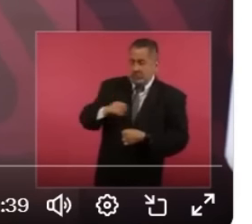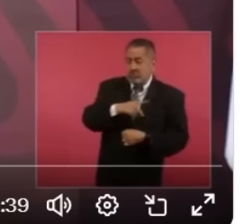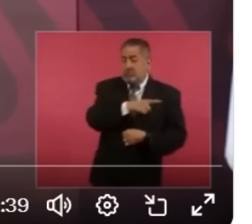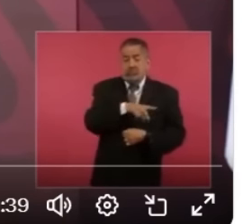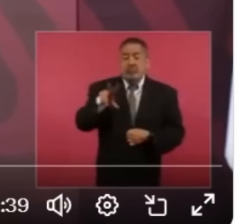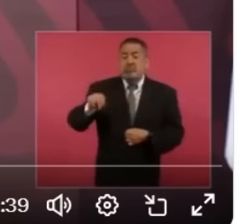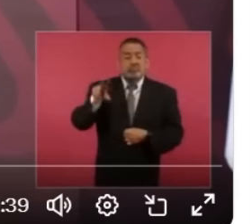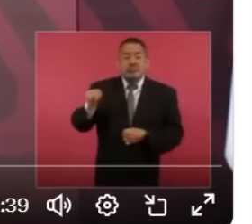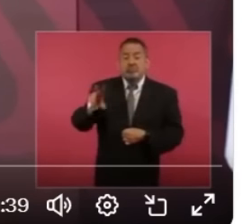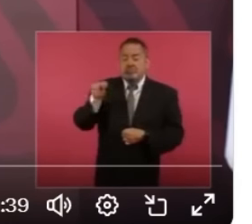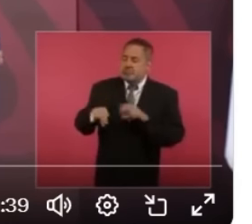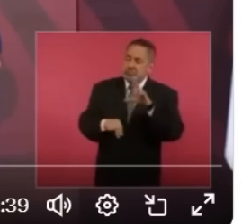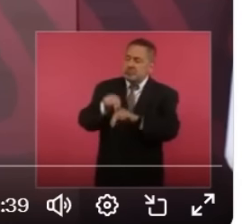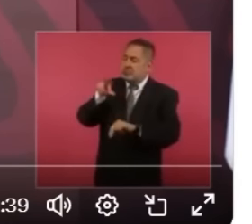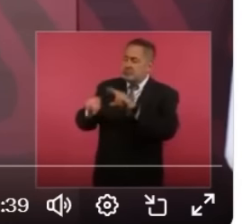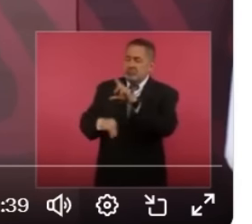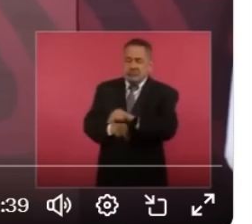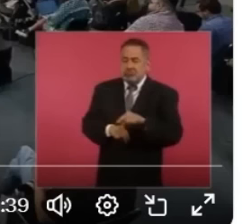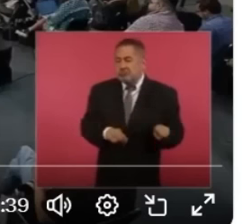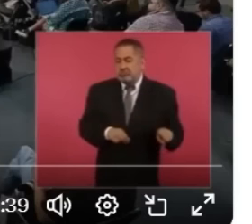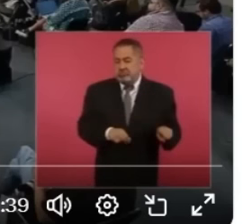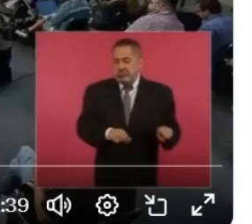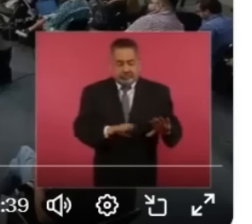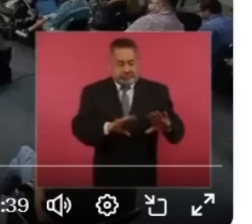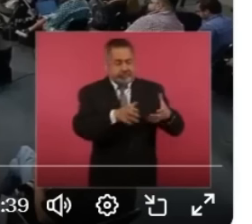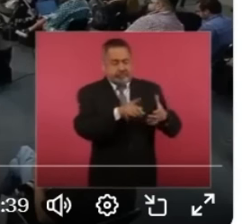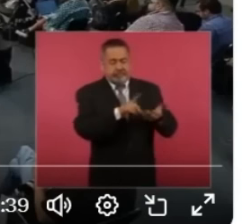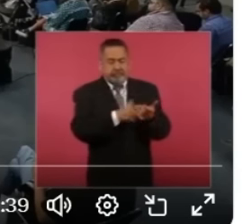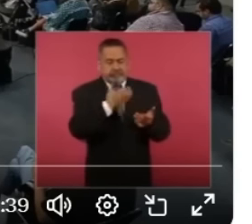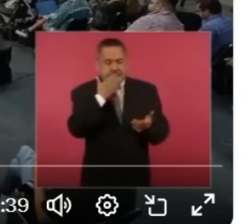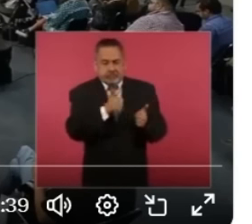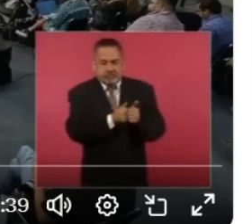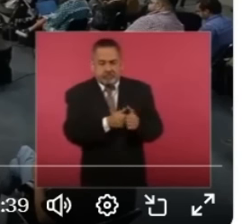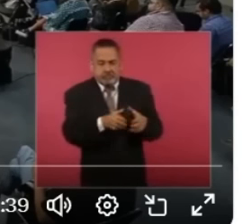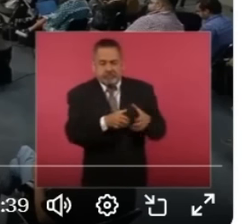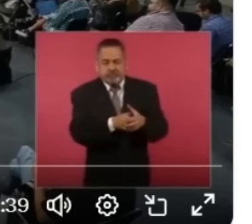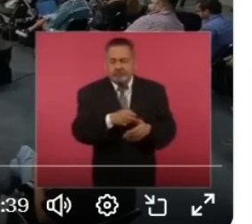los diputados del bloque conservador,